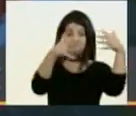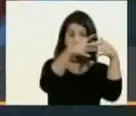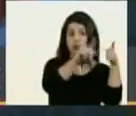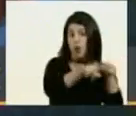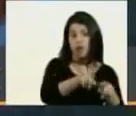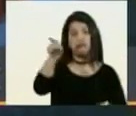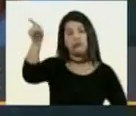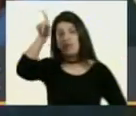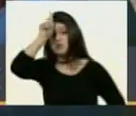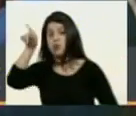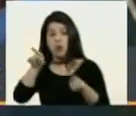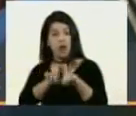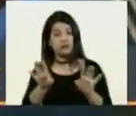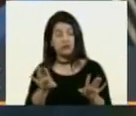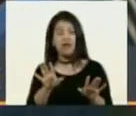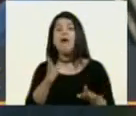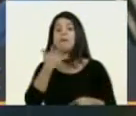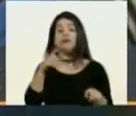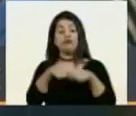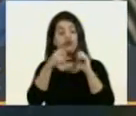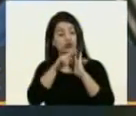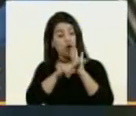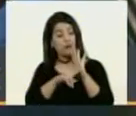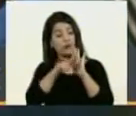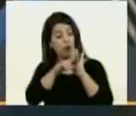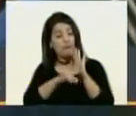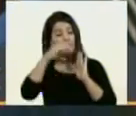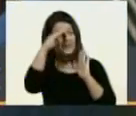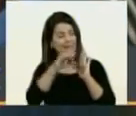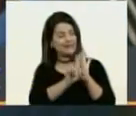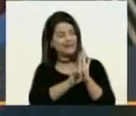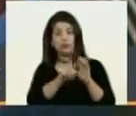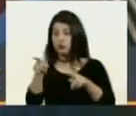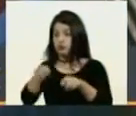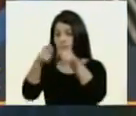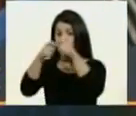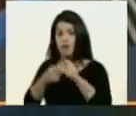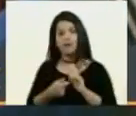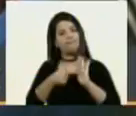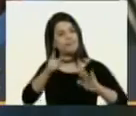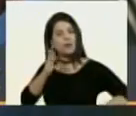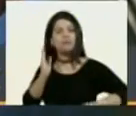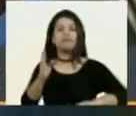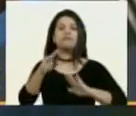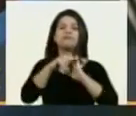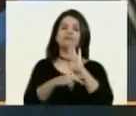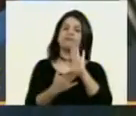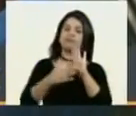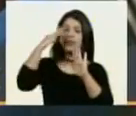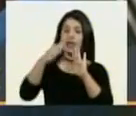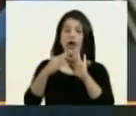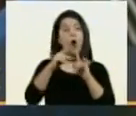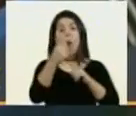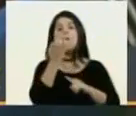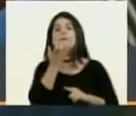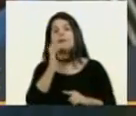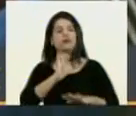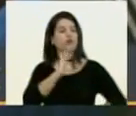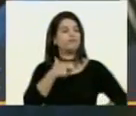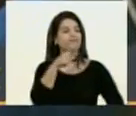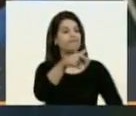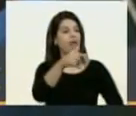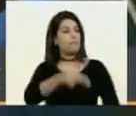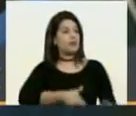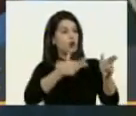Es un delito militar, son juzgados por delitos militares. Quien tiene armamento militar, quien roba armamento militar, es procesado militarmente. Quien